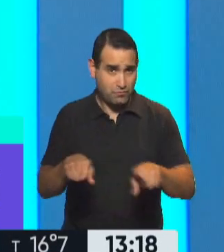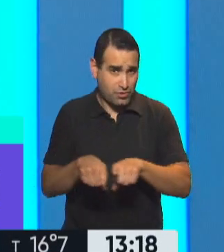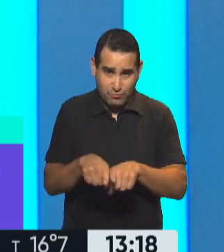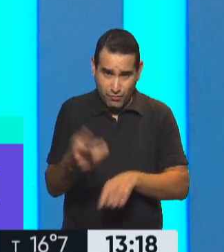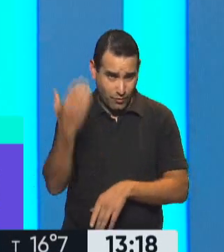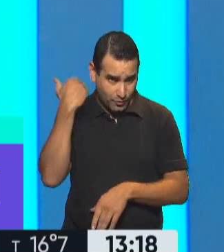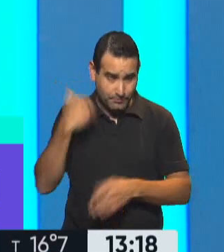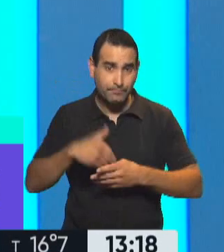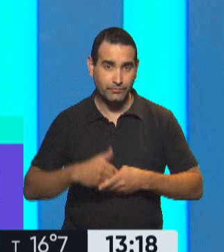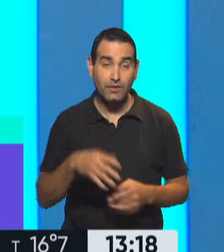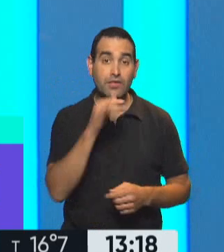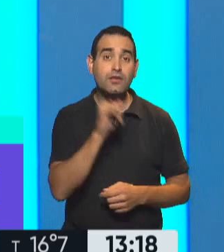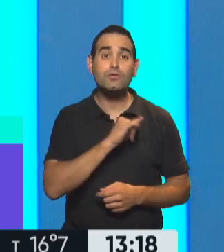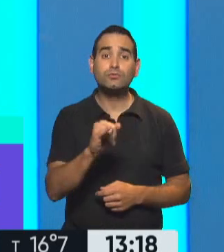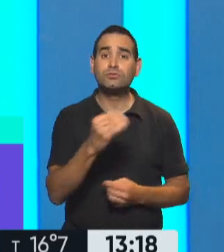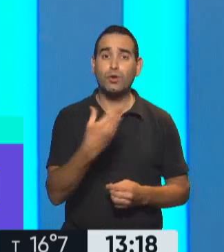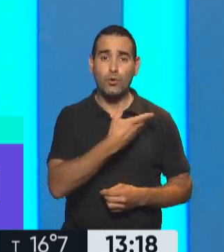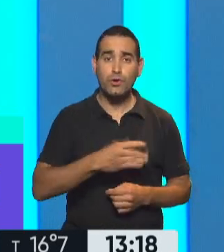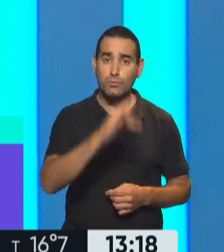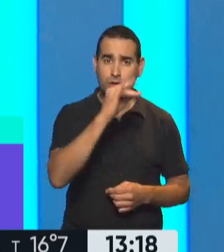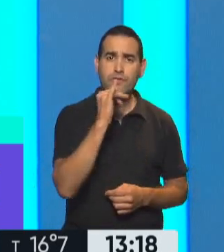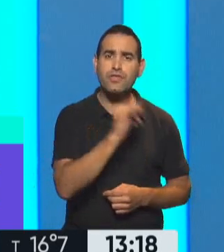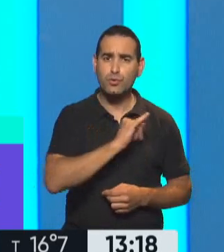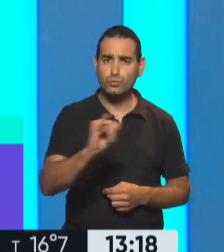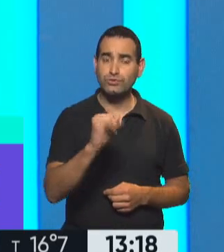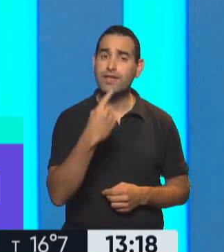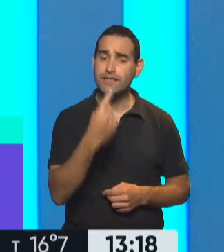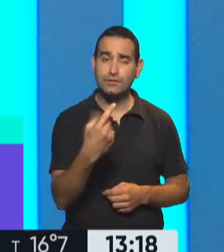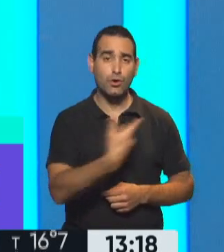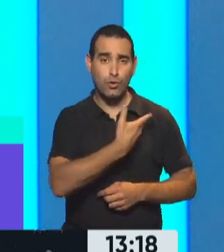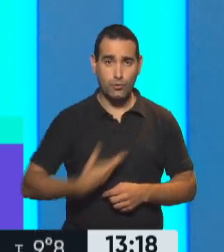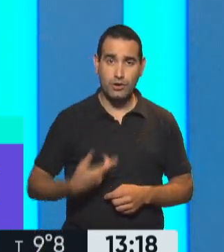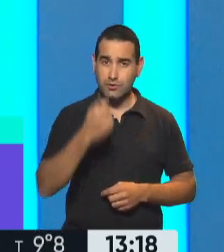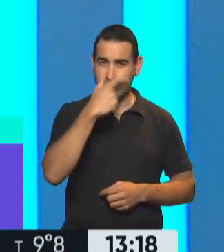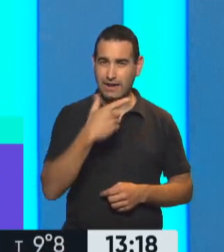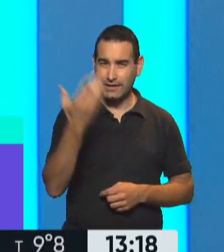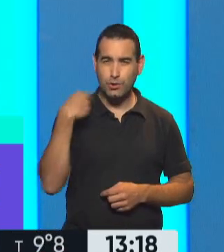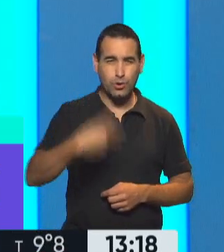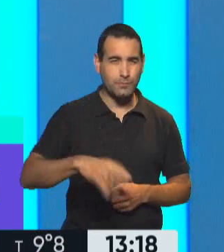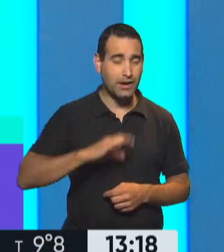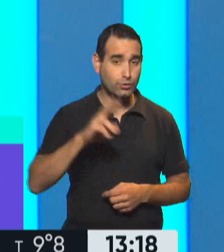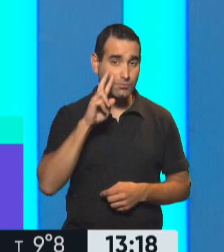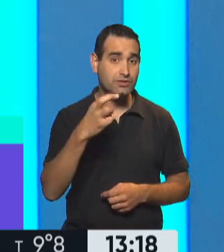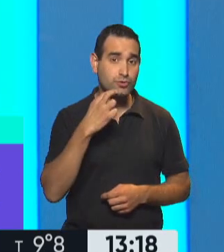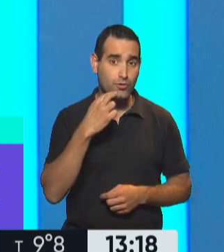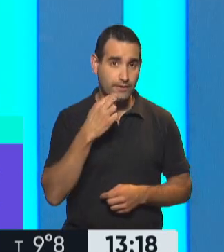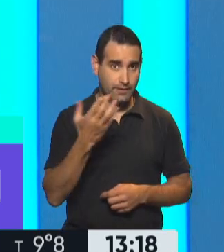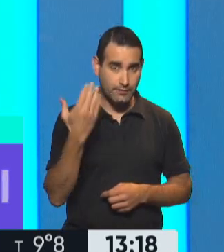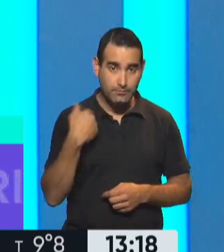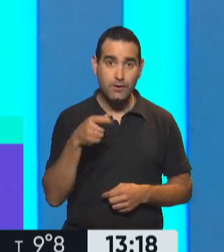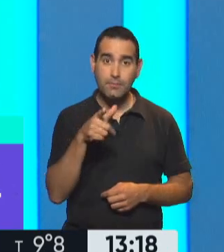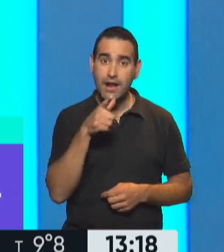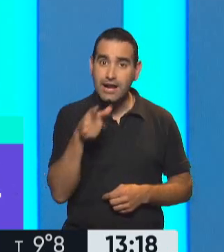la denuncia concreta de Bolivia habla de que el gobierno de Mauricio Macri, estamos hablando de noviembre de 2019, le habría